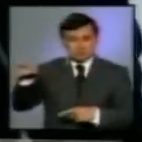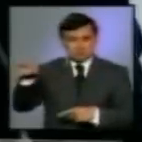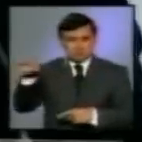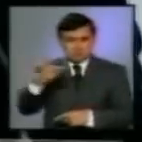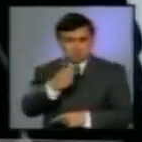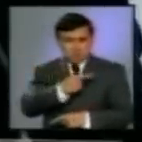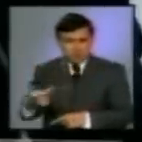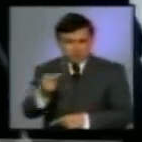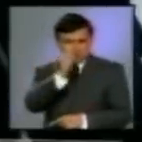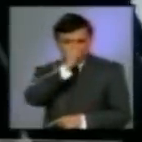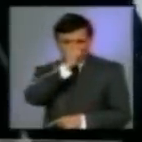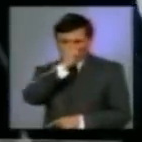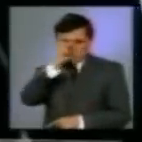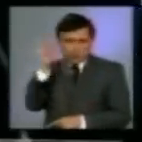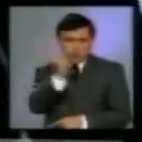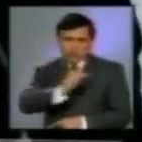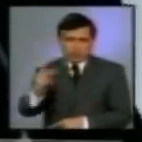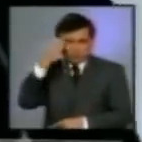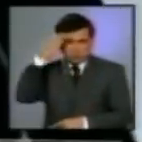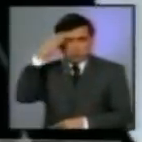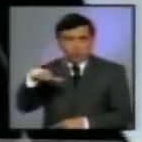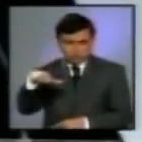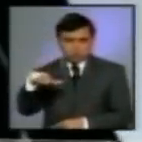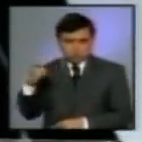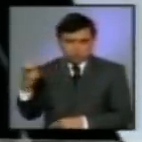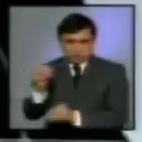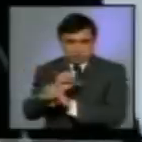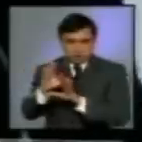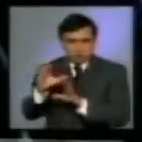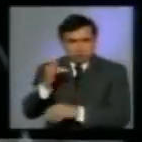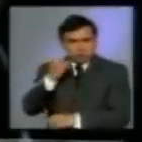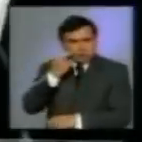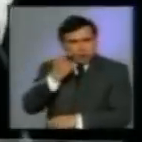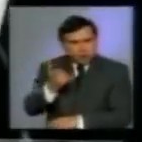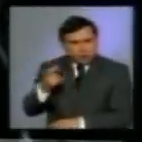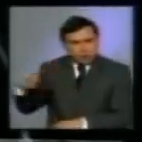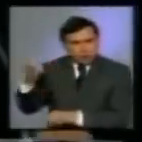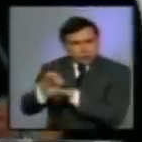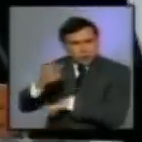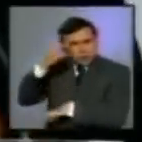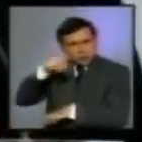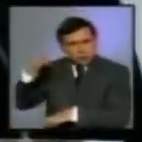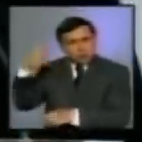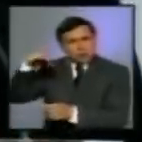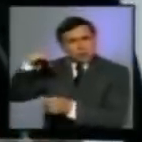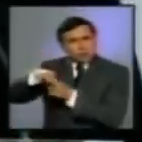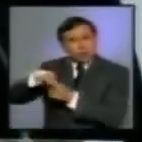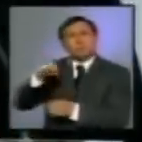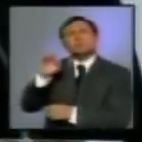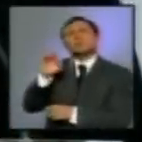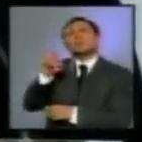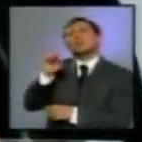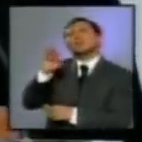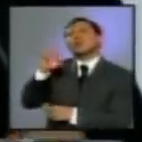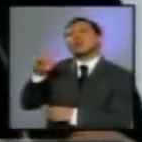Ese es el dato que puedo decirle. ¿Y cómo es que ganan las elecciones ustedes, el Estado de México? ¿Cómo ganó Erubiel con